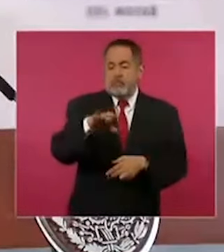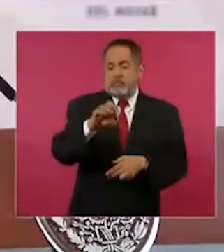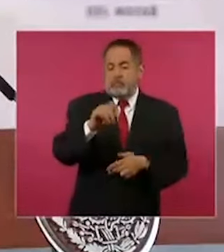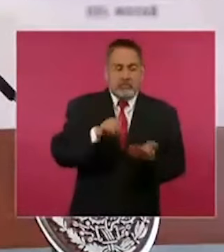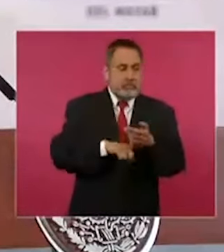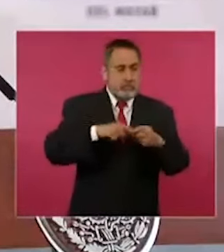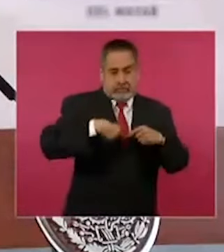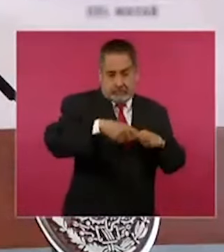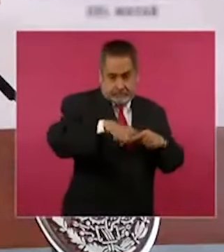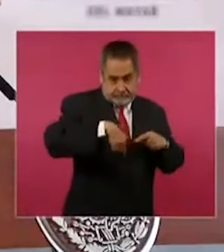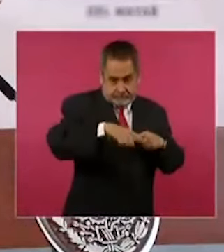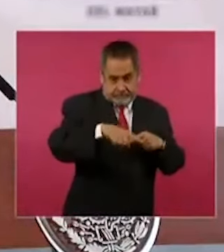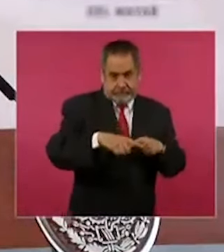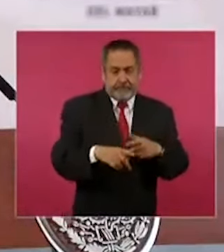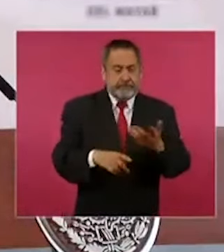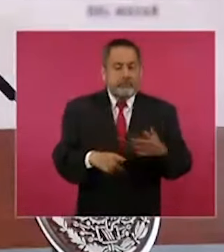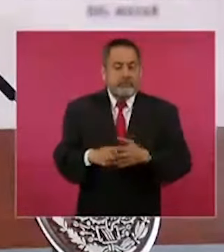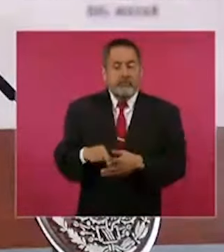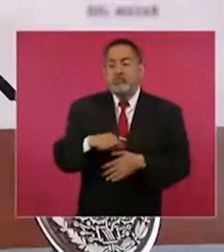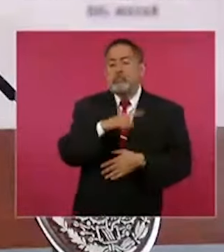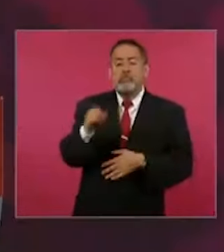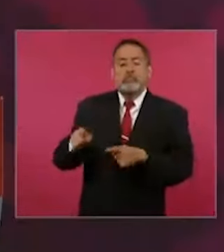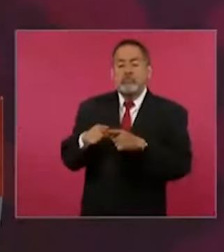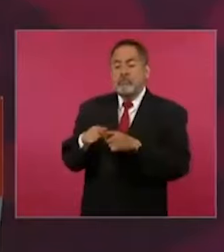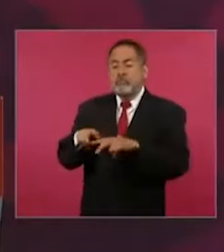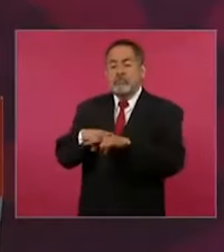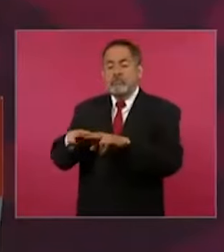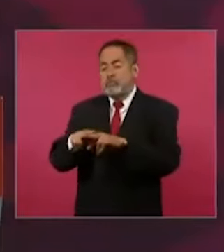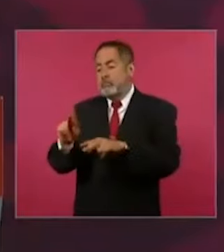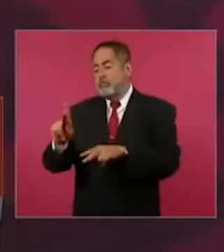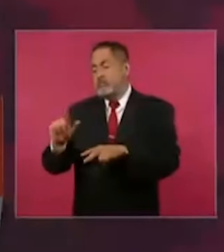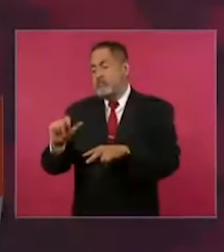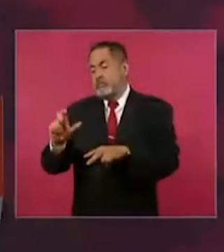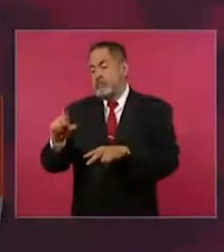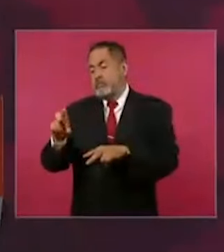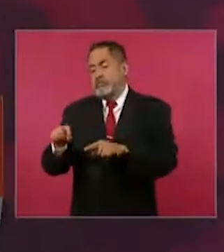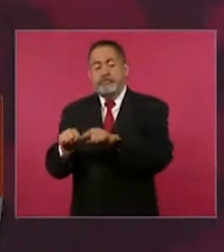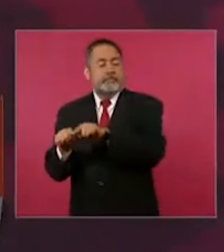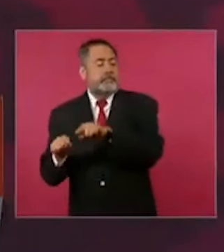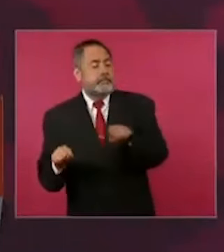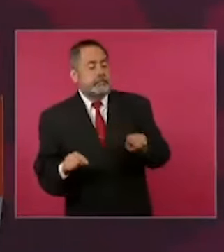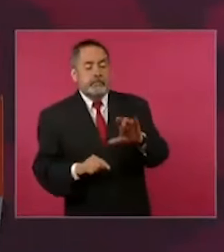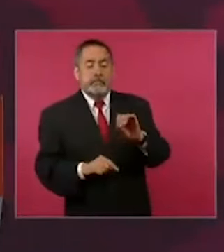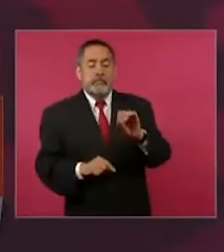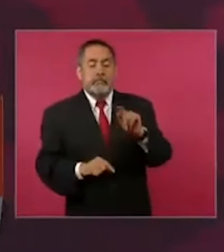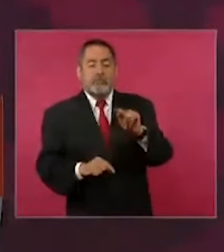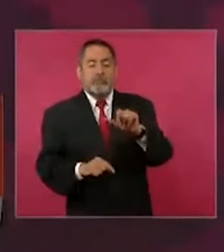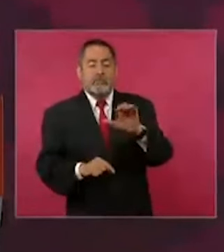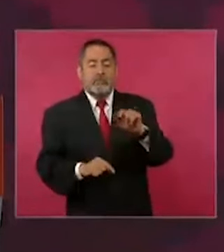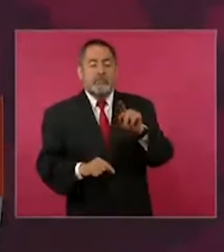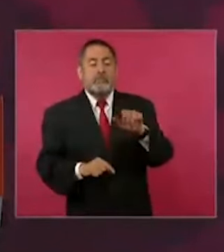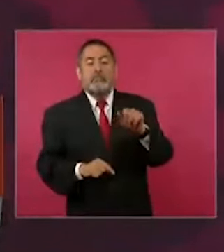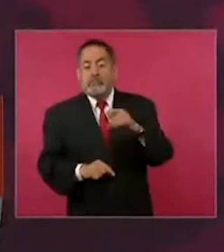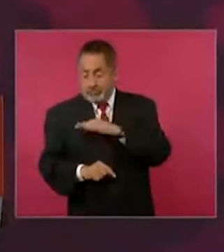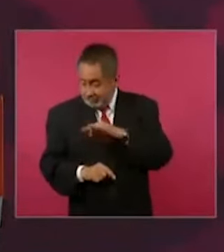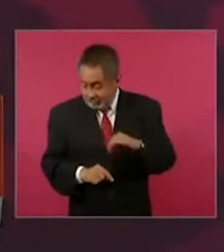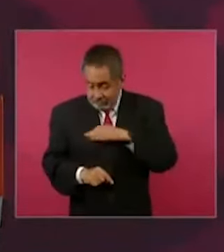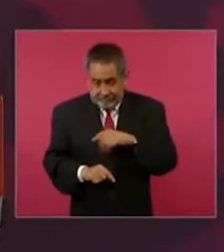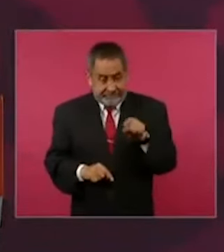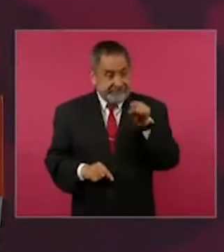también la secretaria de gobernación Luisa María alcalde para hablar acerca de los resultados que está dando